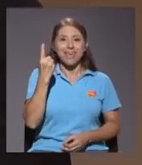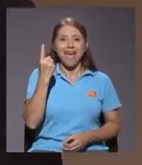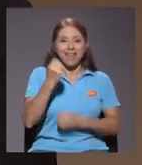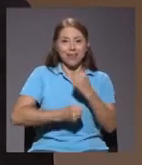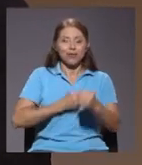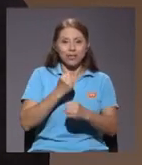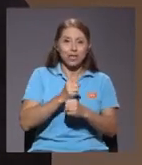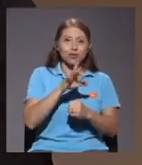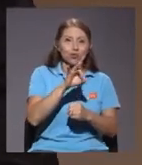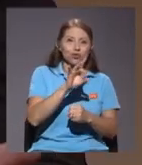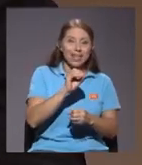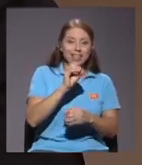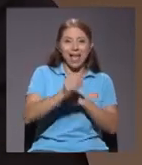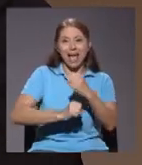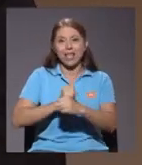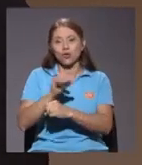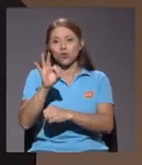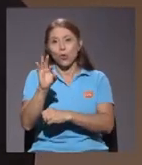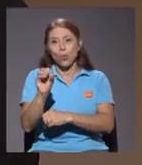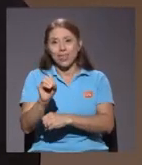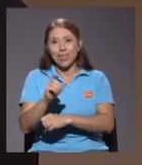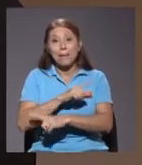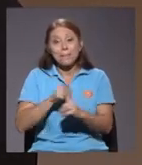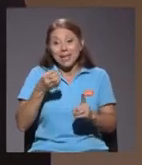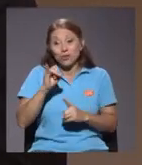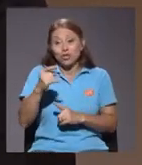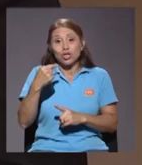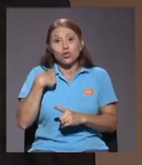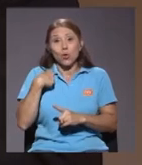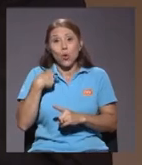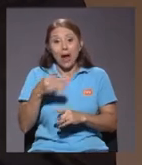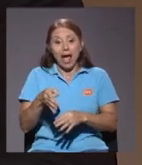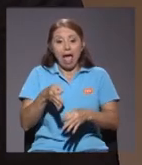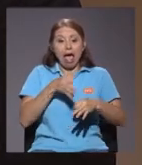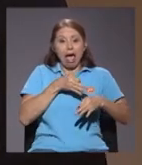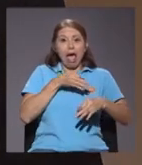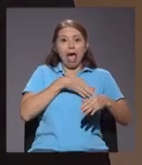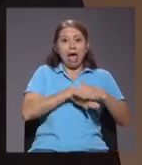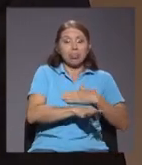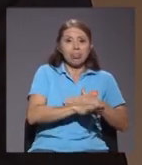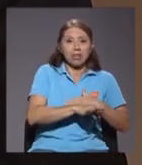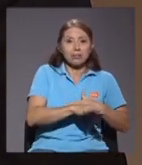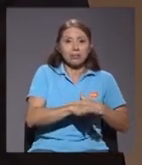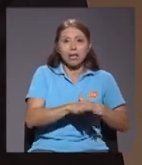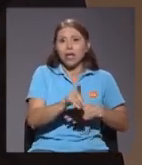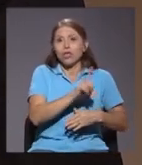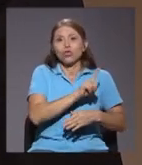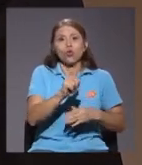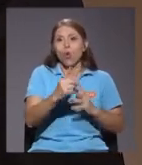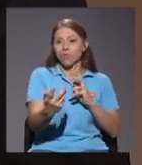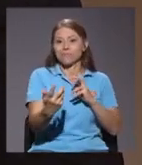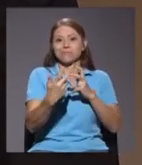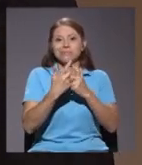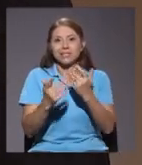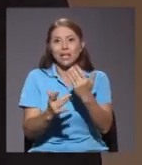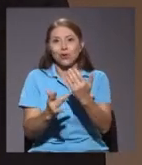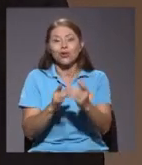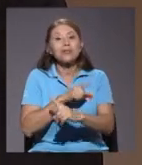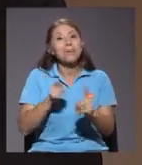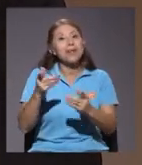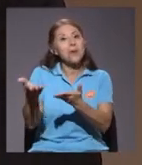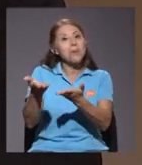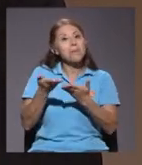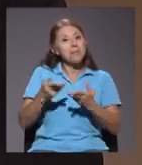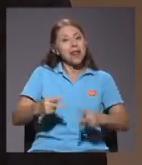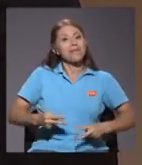si yo hubiera enfado antes no me hubiera acoplado también a las tecnologías entonces creo que creo que la vida me dio la oportunidad de llegar justamente en la